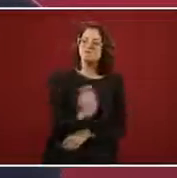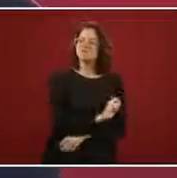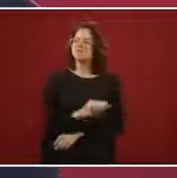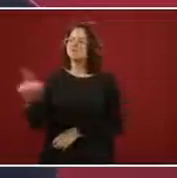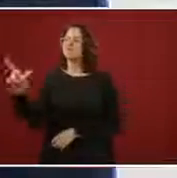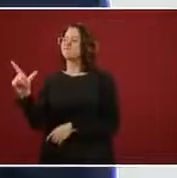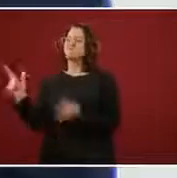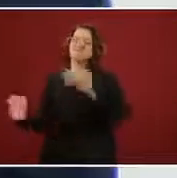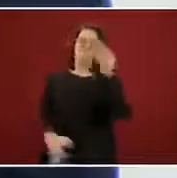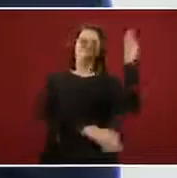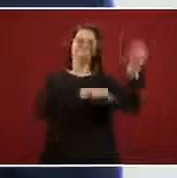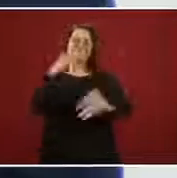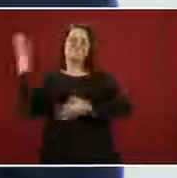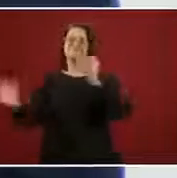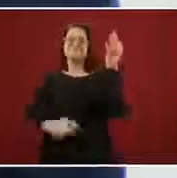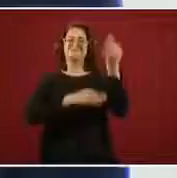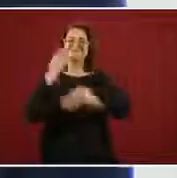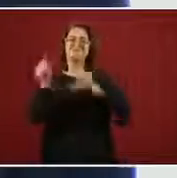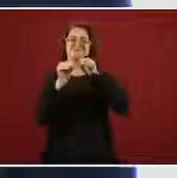porque aquí la vamos a estar